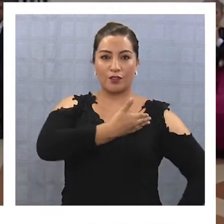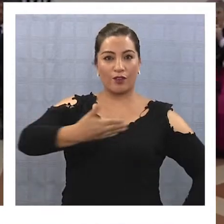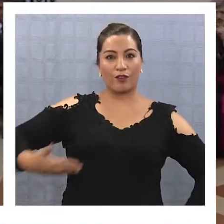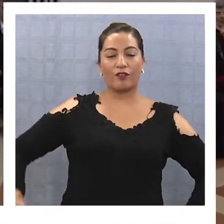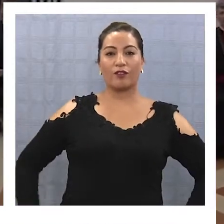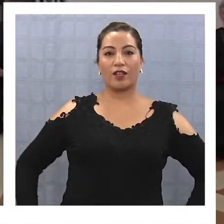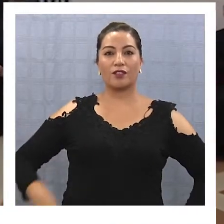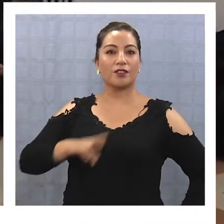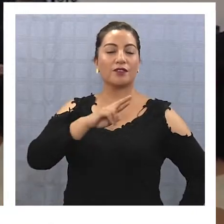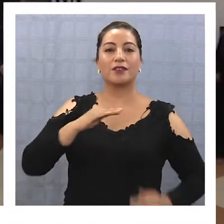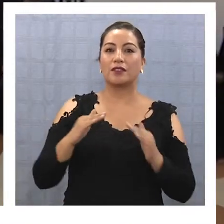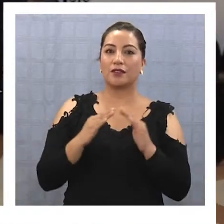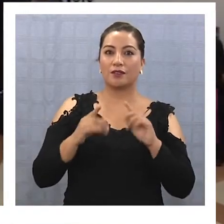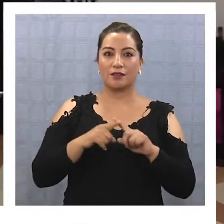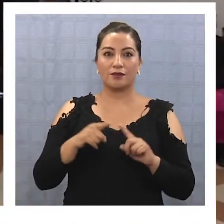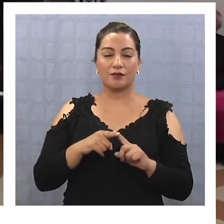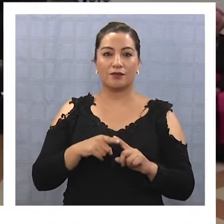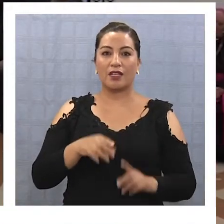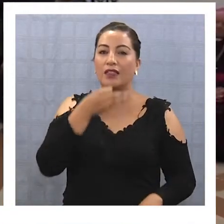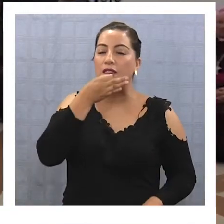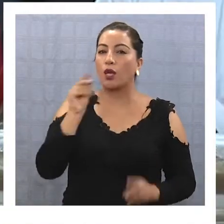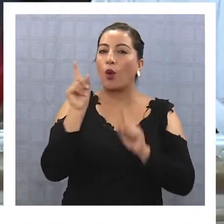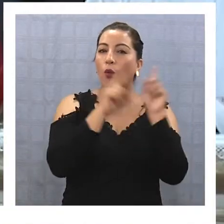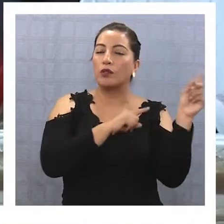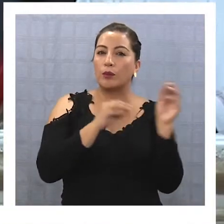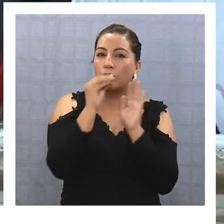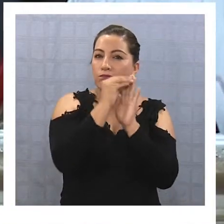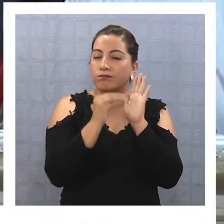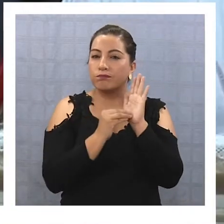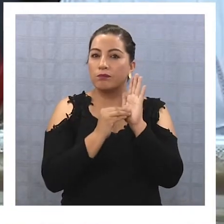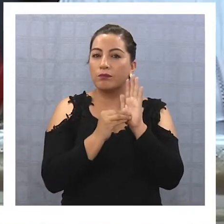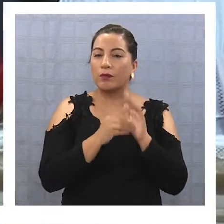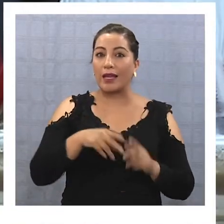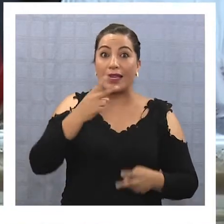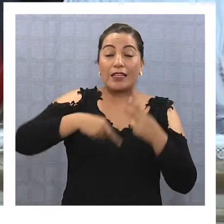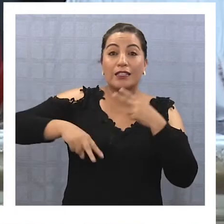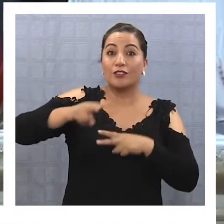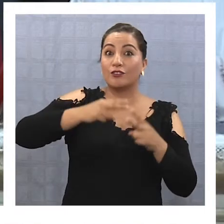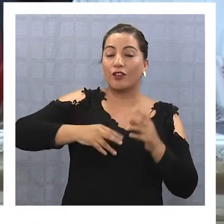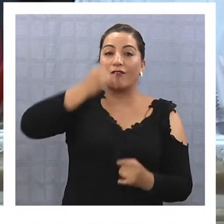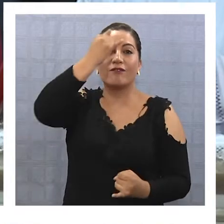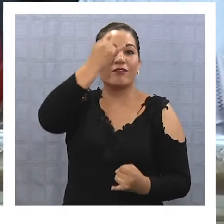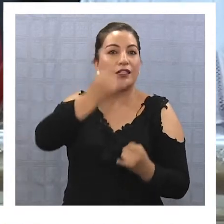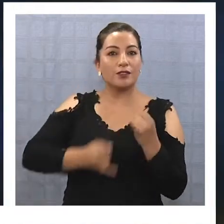ultiman los detalles para que esta visita histórica finalice de la mejor manera.